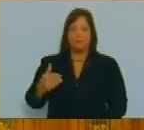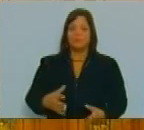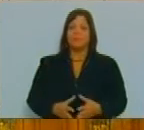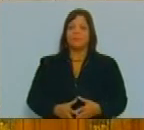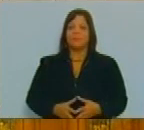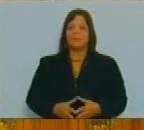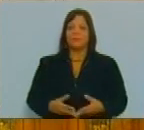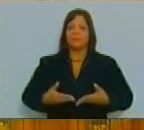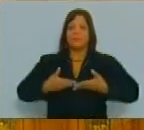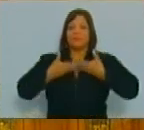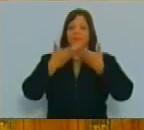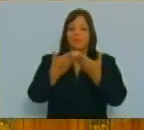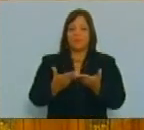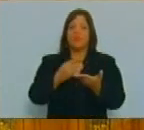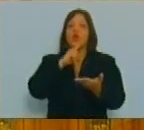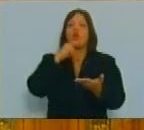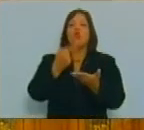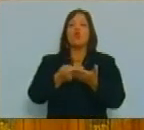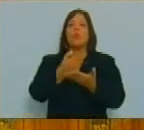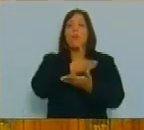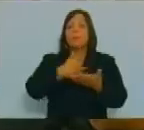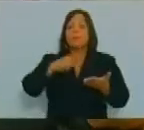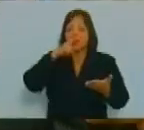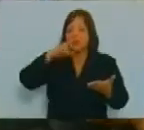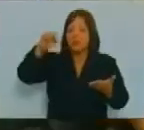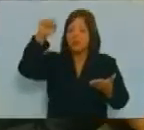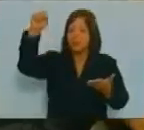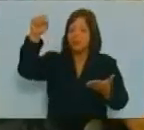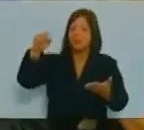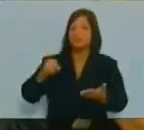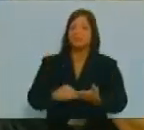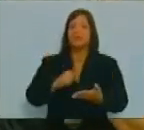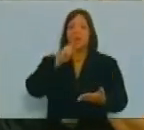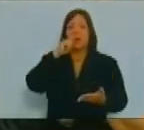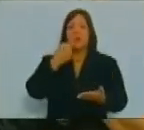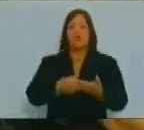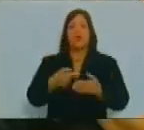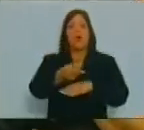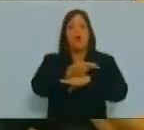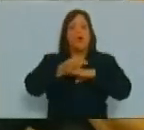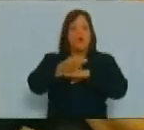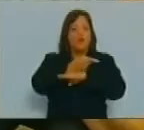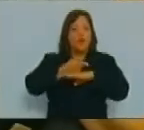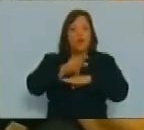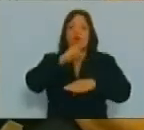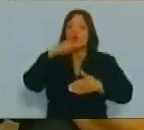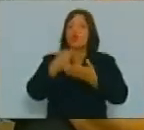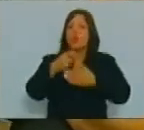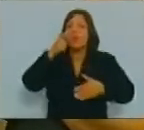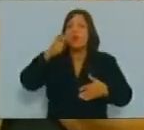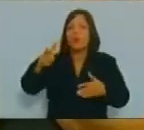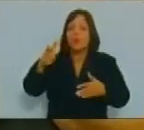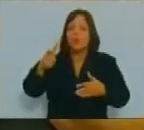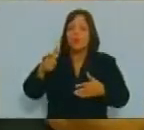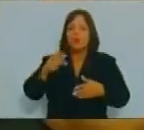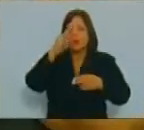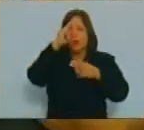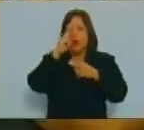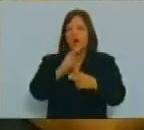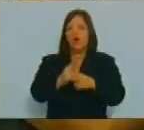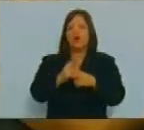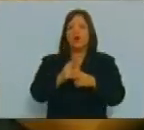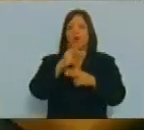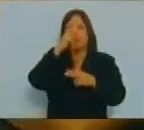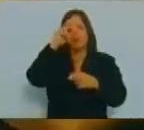entregar en nombre del presidente de la república en nombre nuestro gobierno en nombre de nuestro pueblo la orden